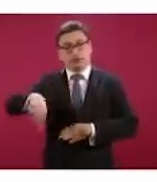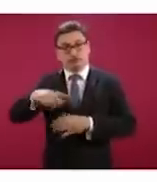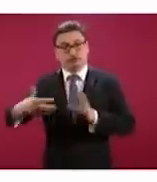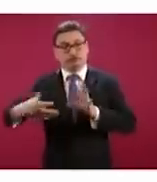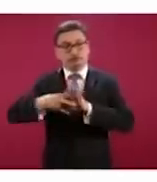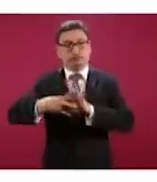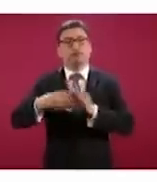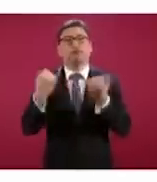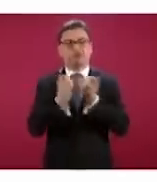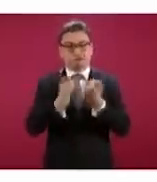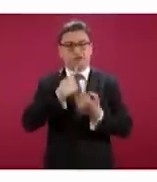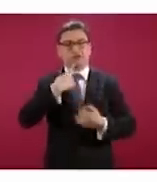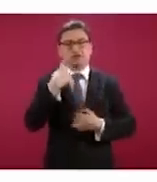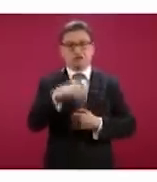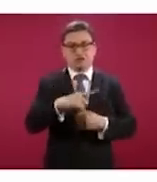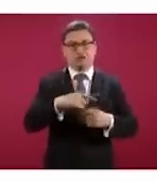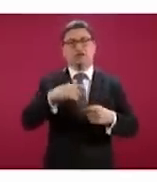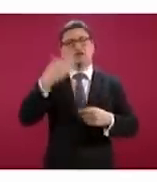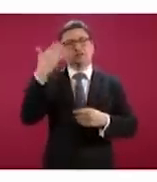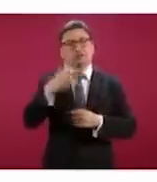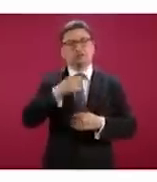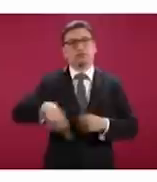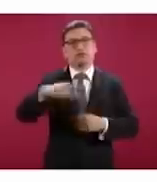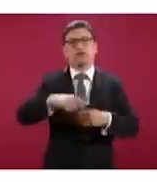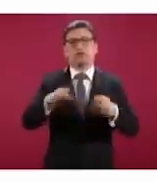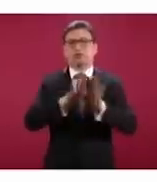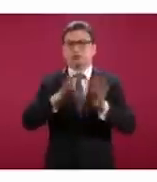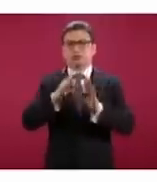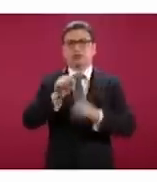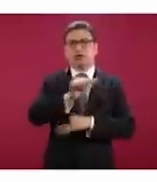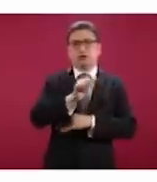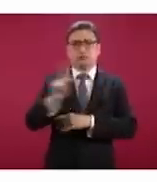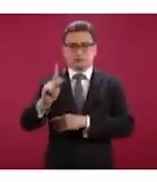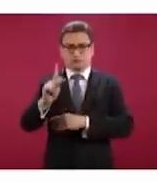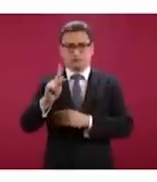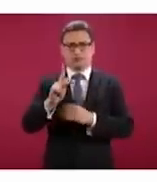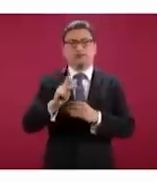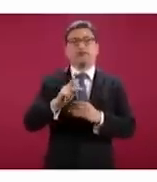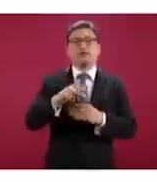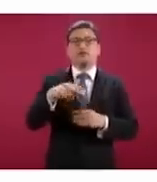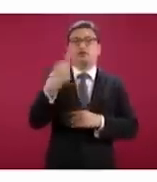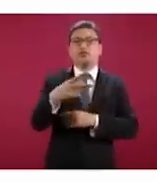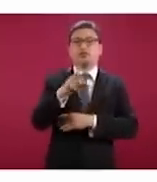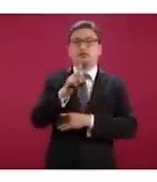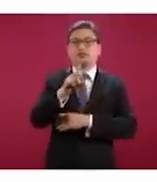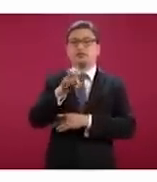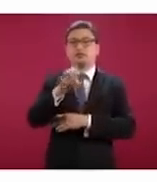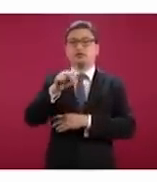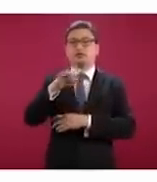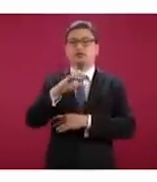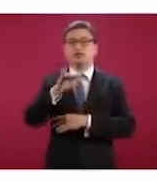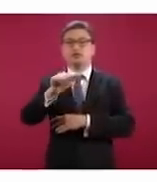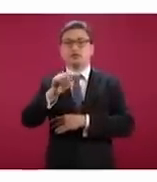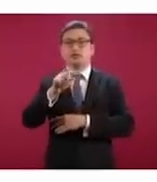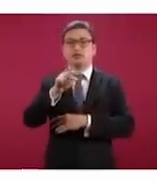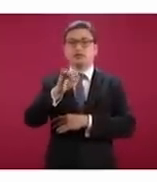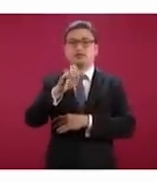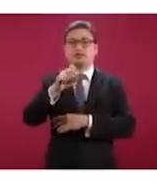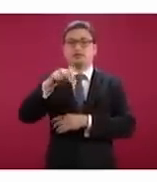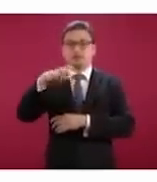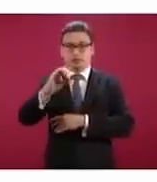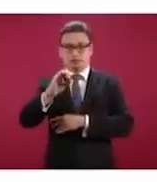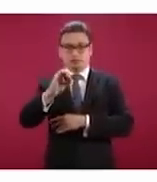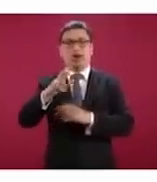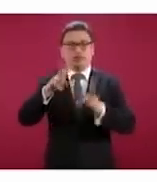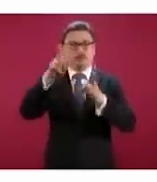las denuncias en tiempo real a través de la APP Denuncia Paisano, misma que podrá